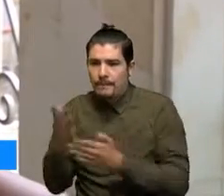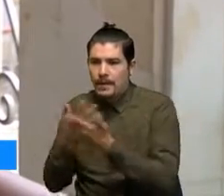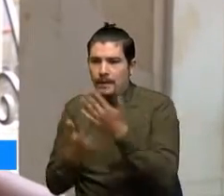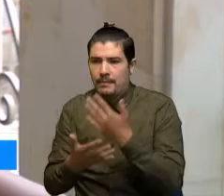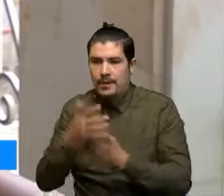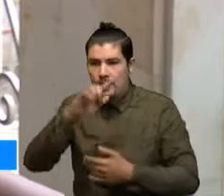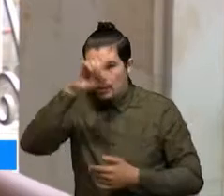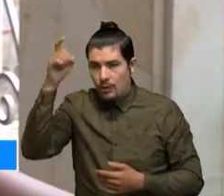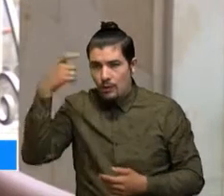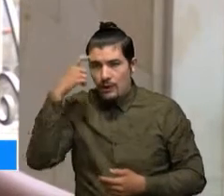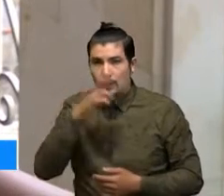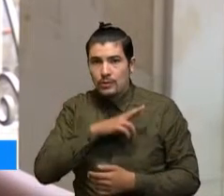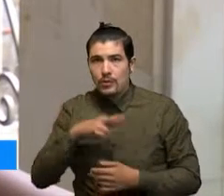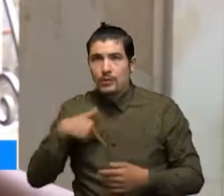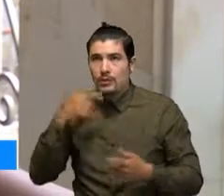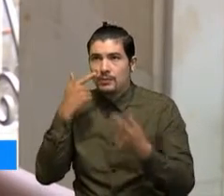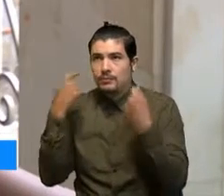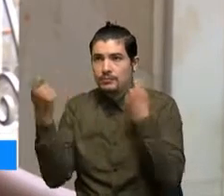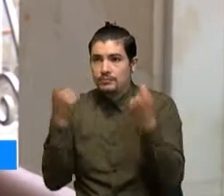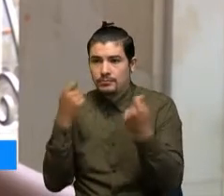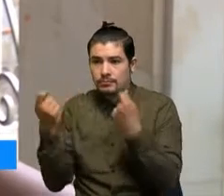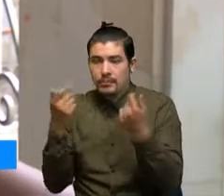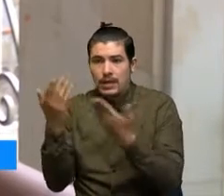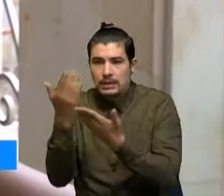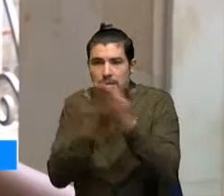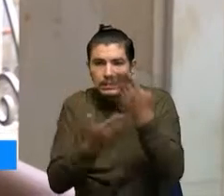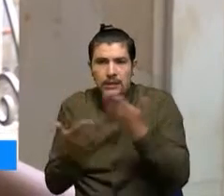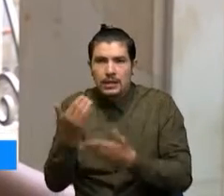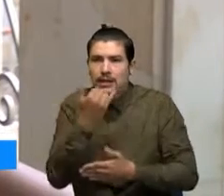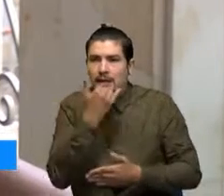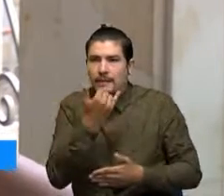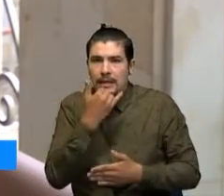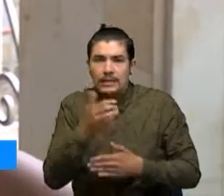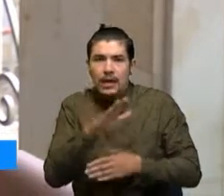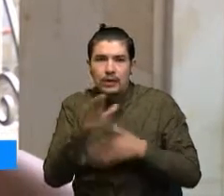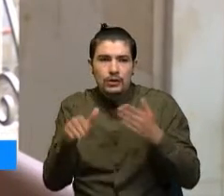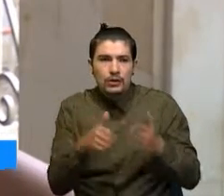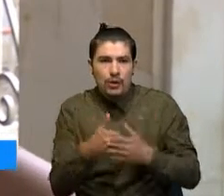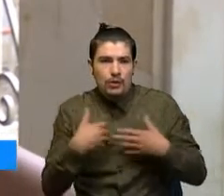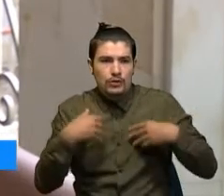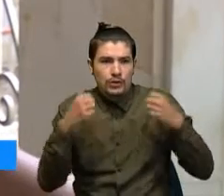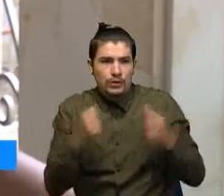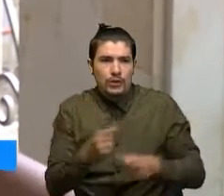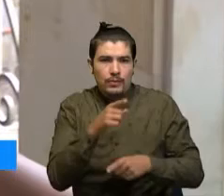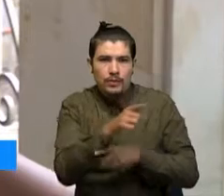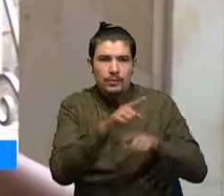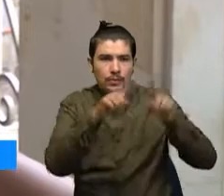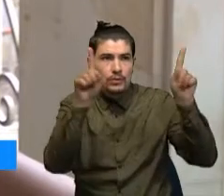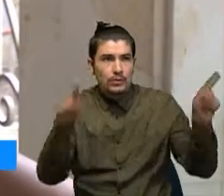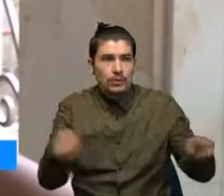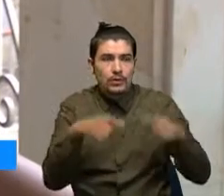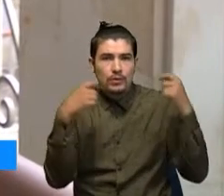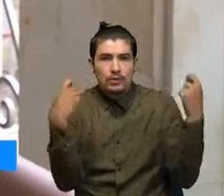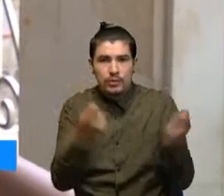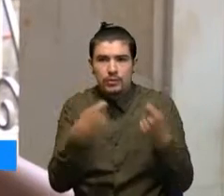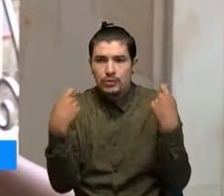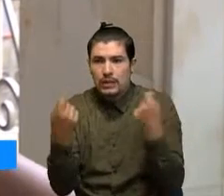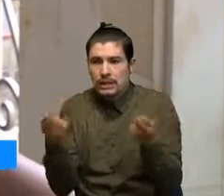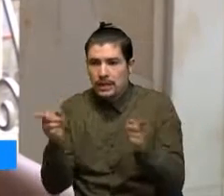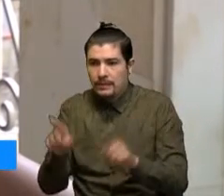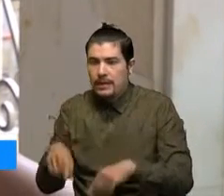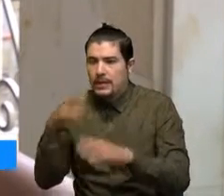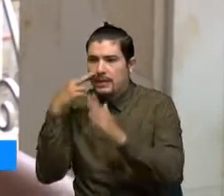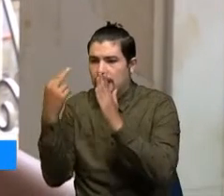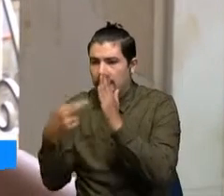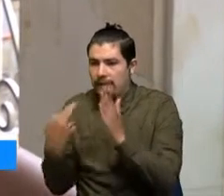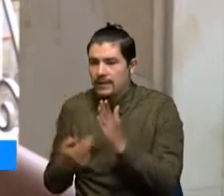hemos estratégicamente estamos haciendo un análisis de todos los que son los dueños de aquellas vallas publicitarias y revisando el tema para